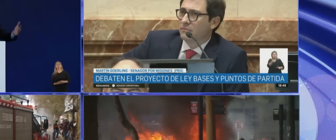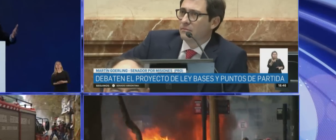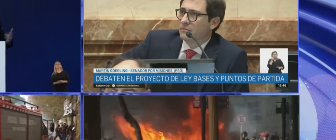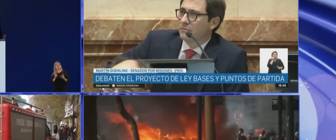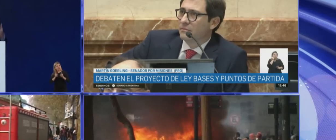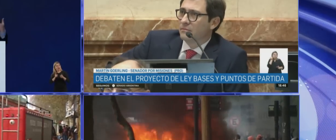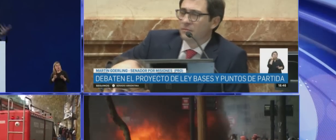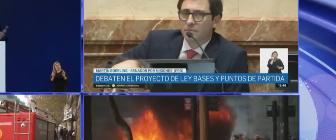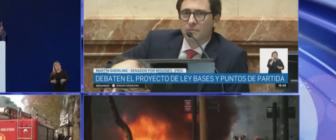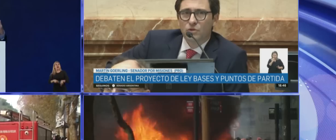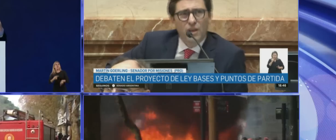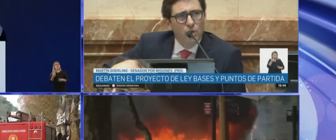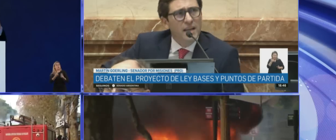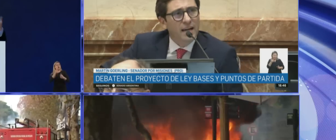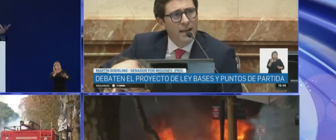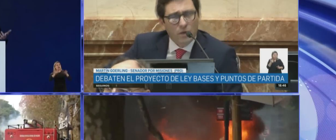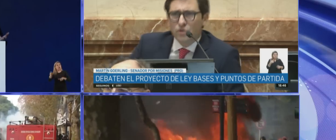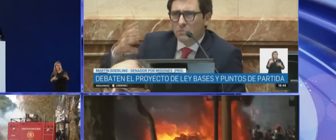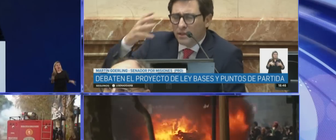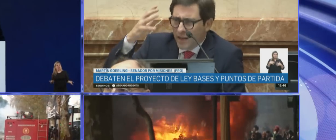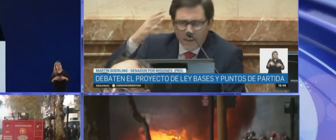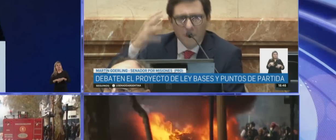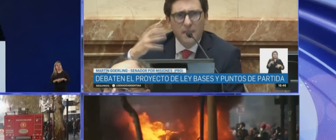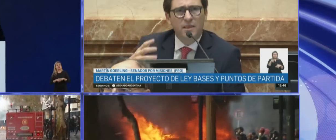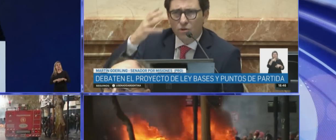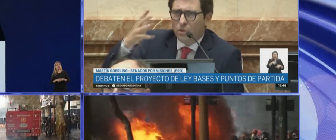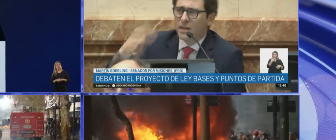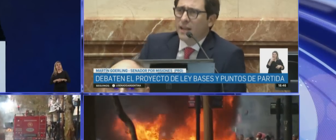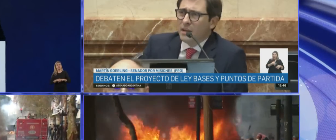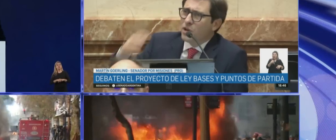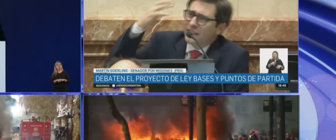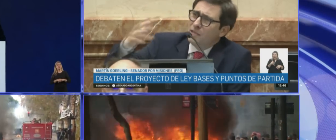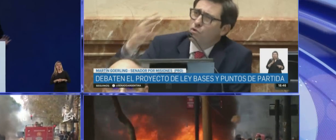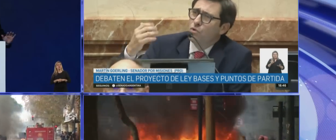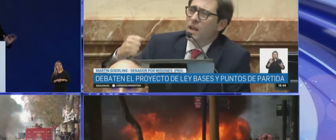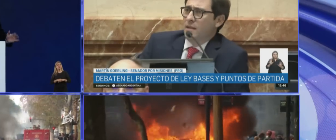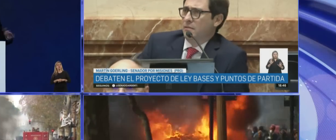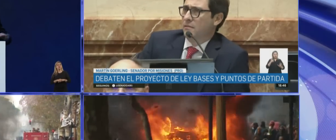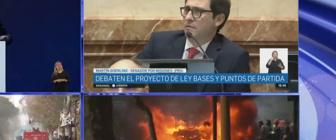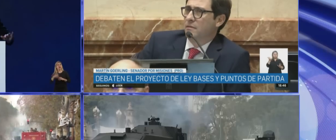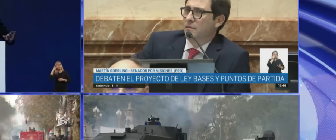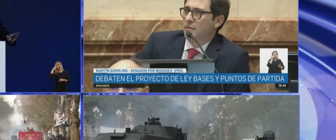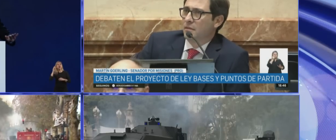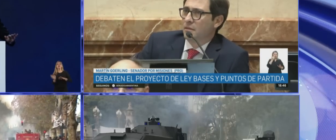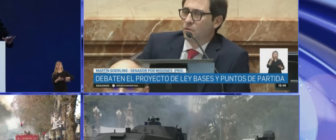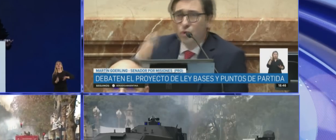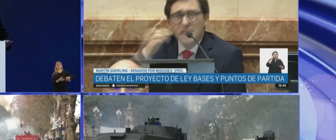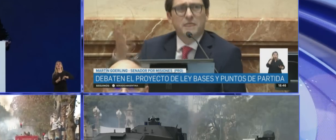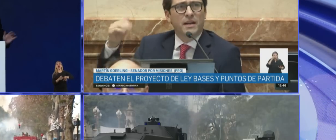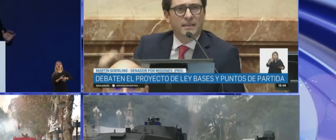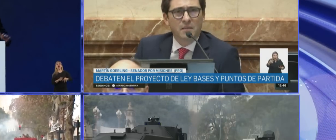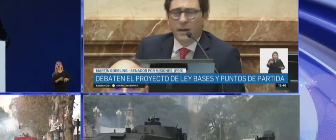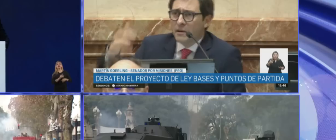cosa que también muchos deshonestos intelectuales tratan de dejar de lado, informando